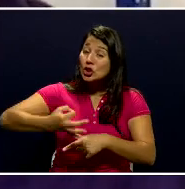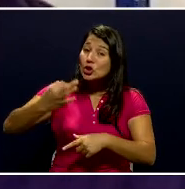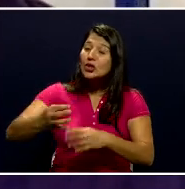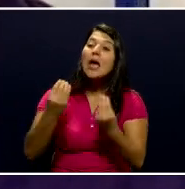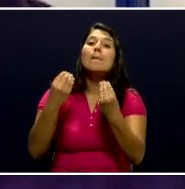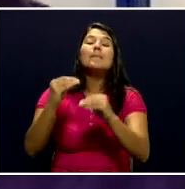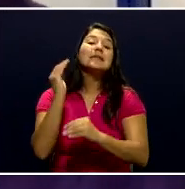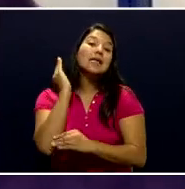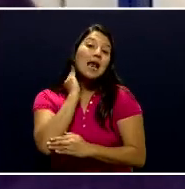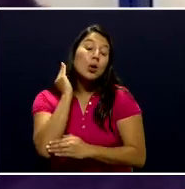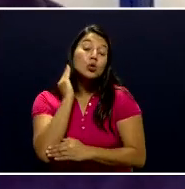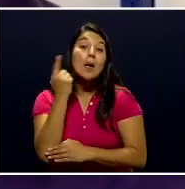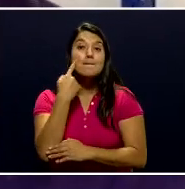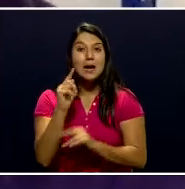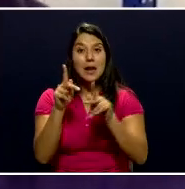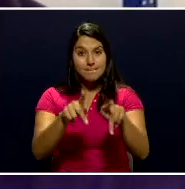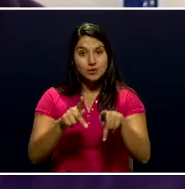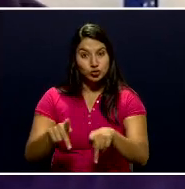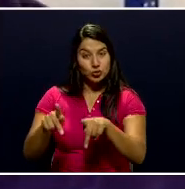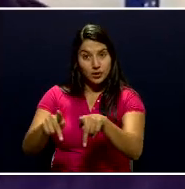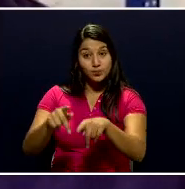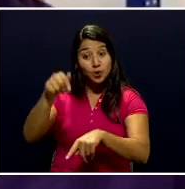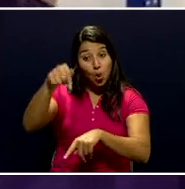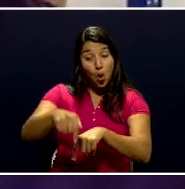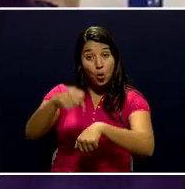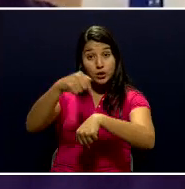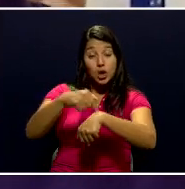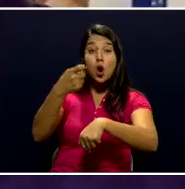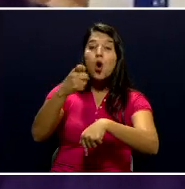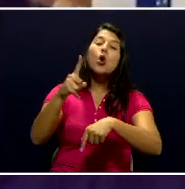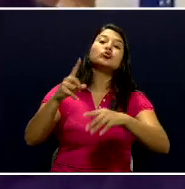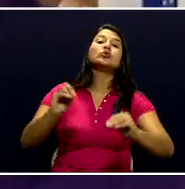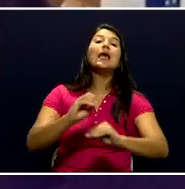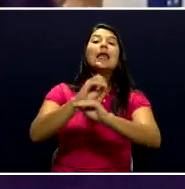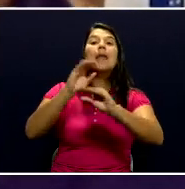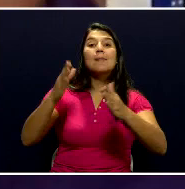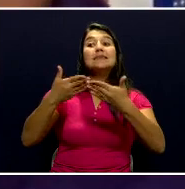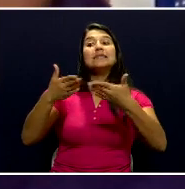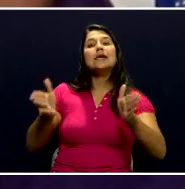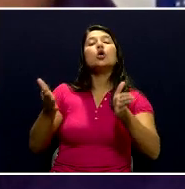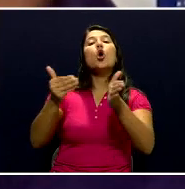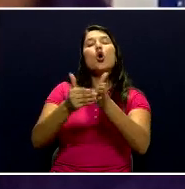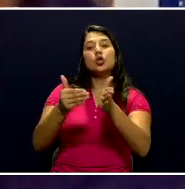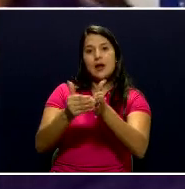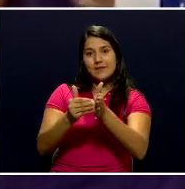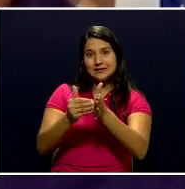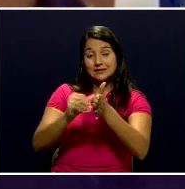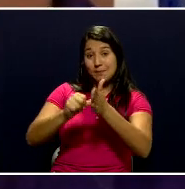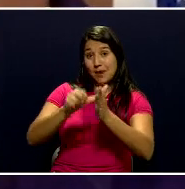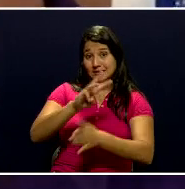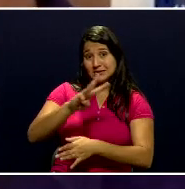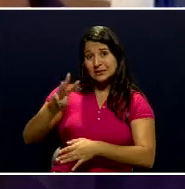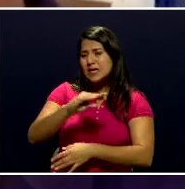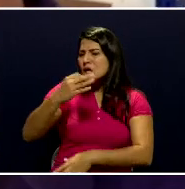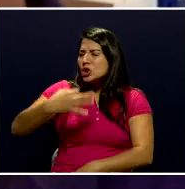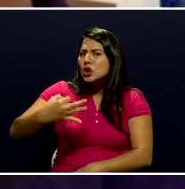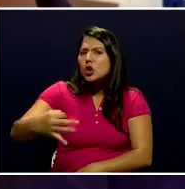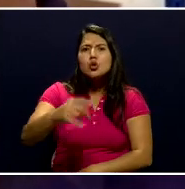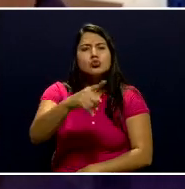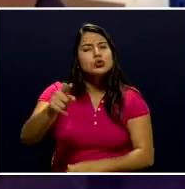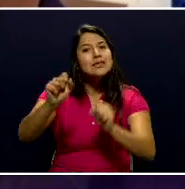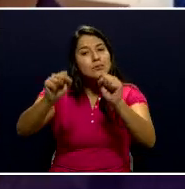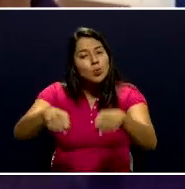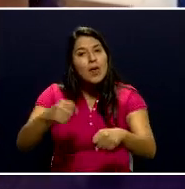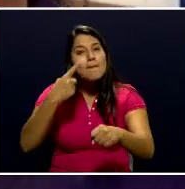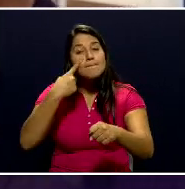a disposición del público. El día de hoy, al ser las 11 de la mañana, se va a habilitar la plataforma y diariamente van a poder encontrar en la